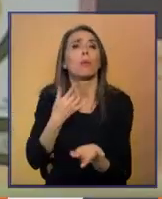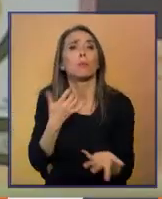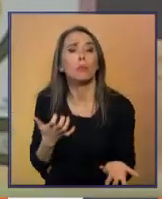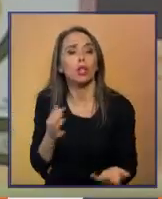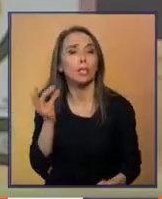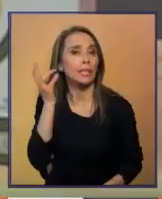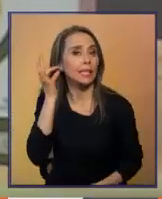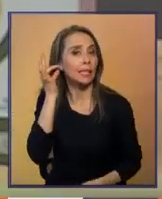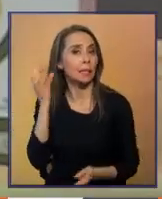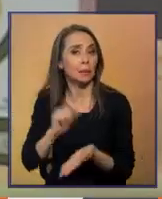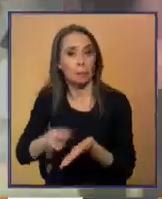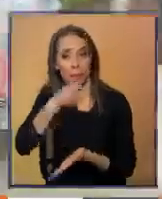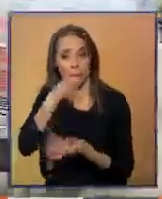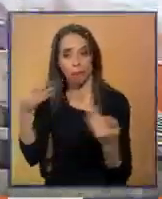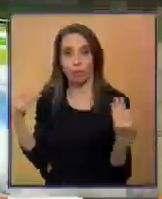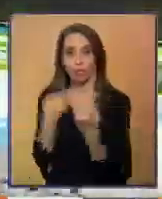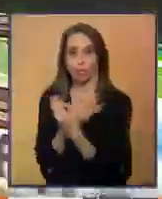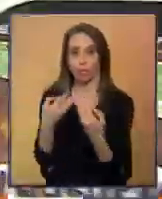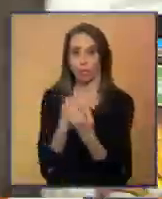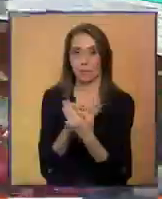nos explica.